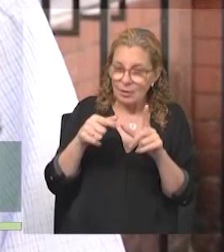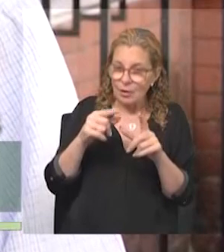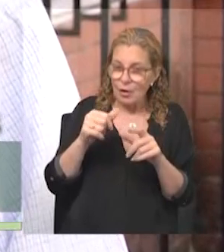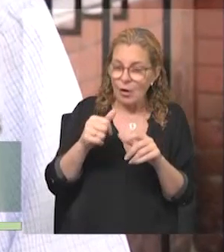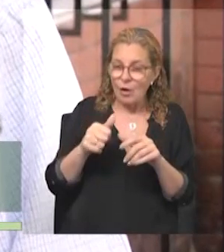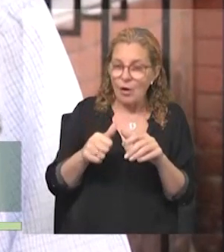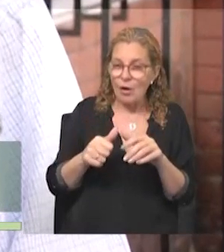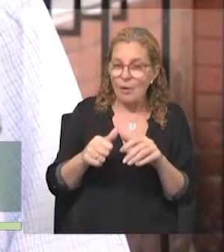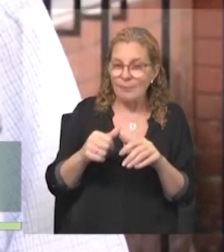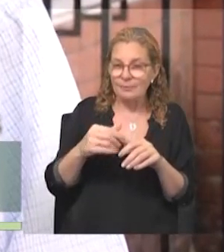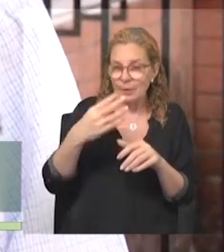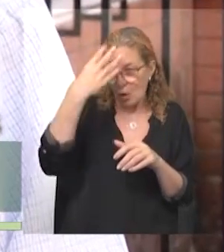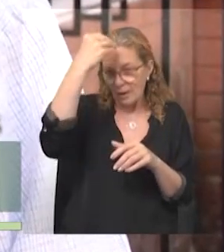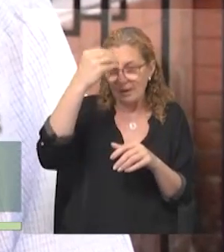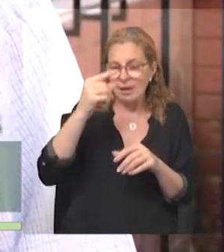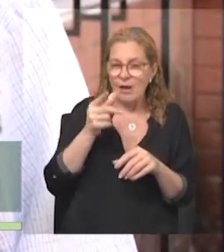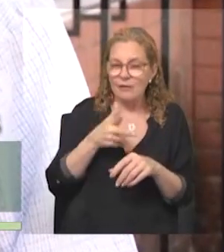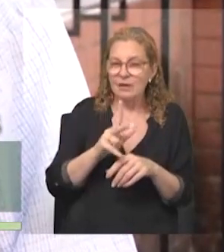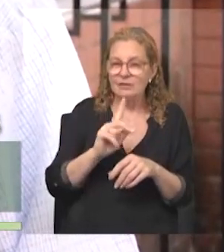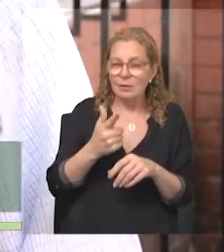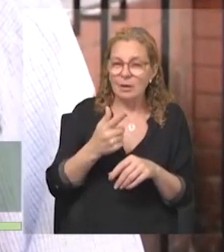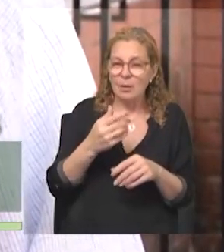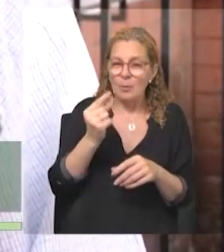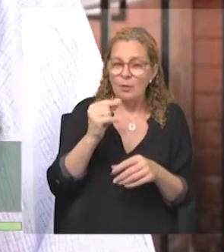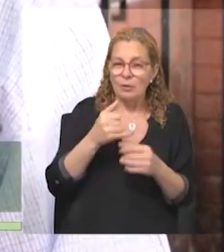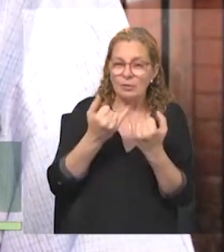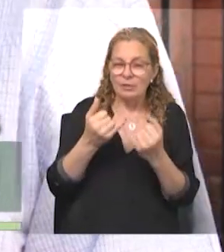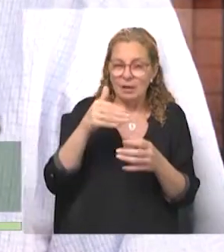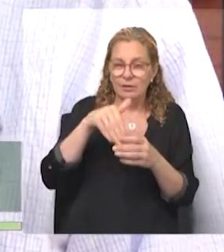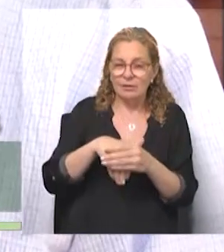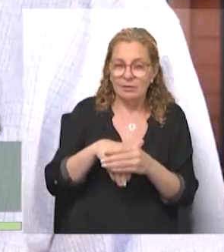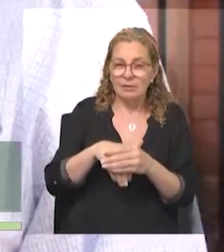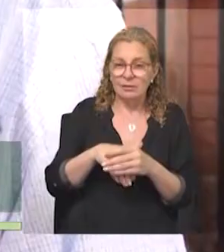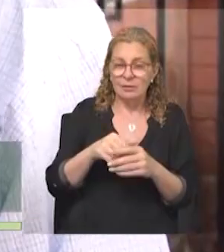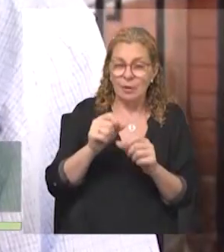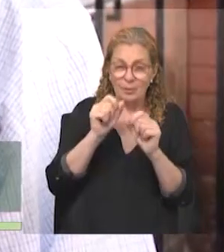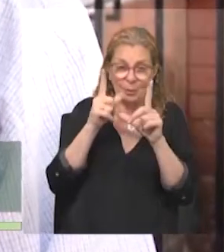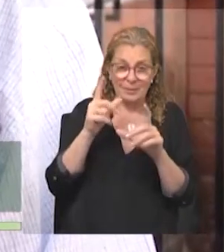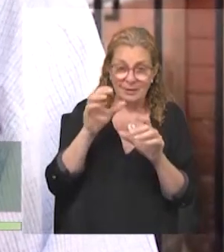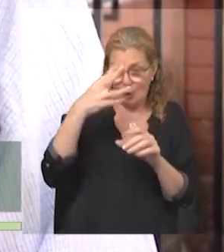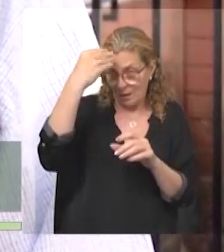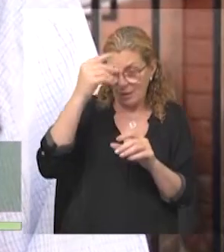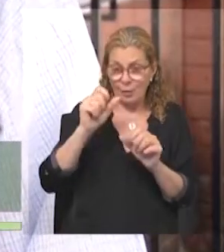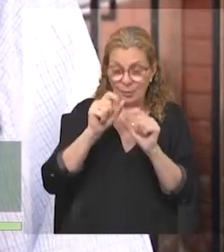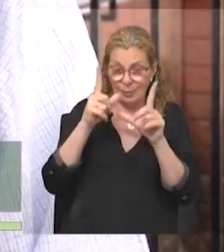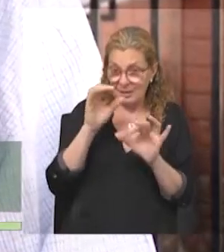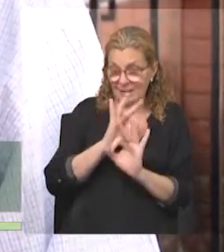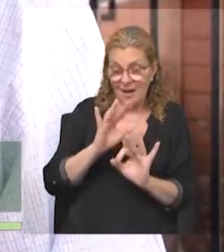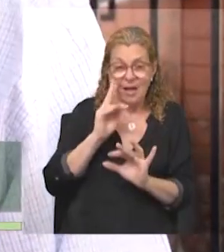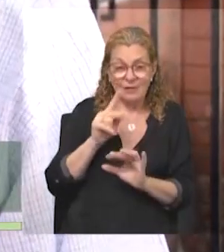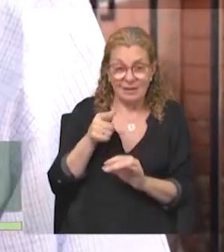confirmado fecha a pocos días de las elecciones no no no de Ojeda Ojeda no me sorprende nada este viste que